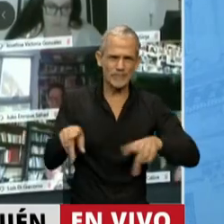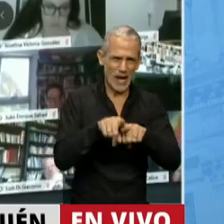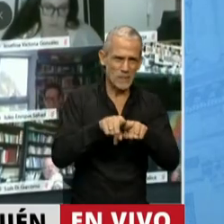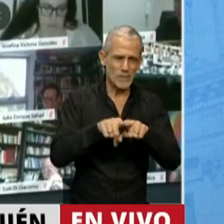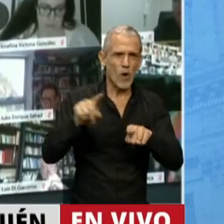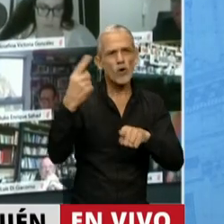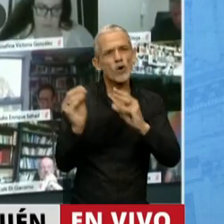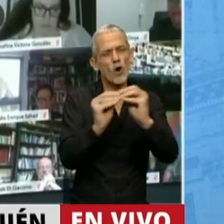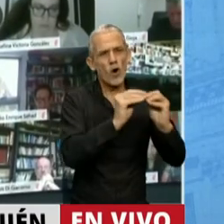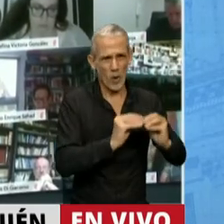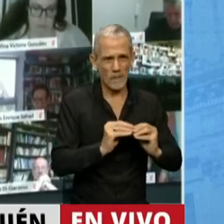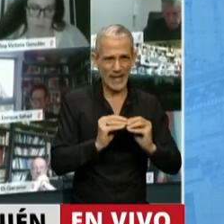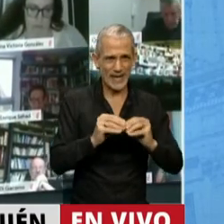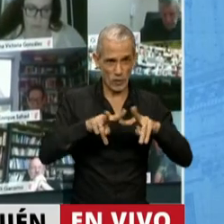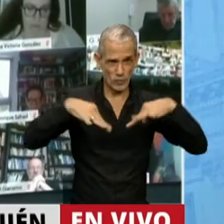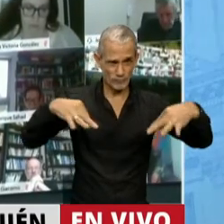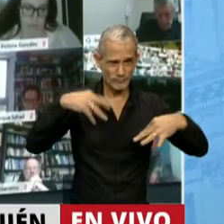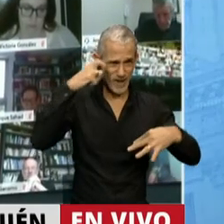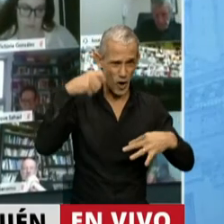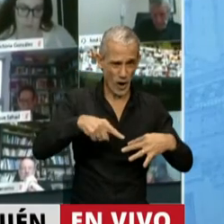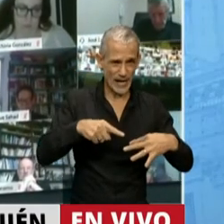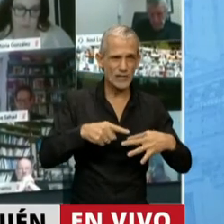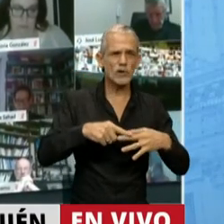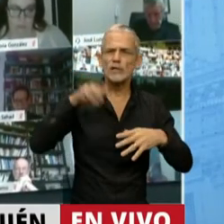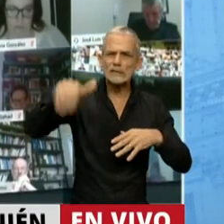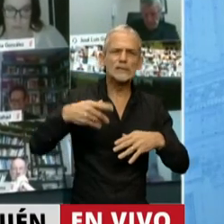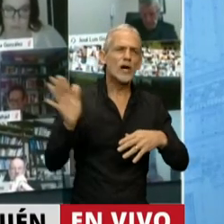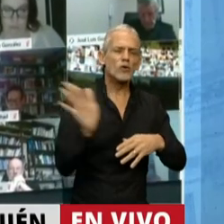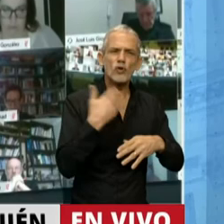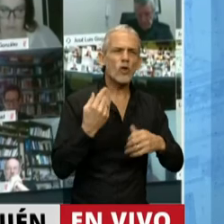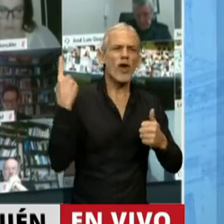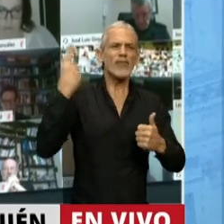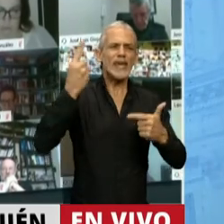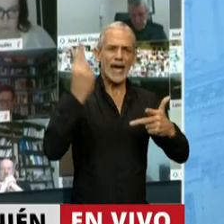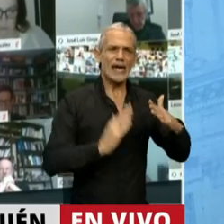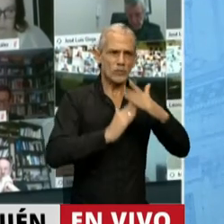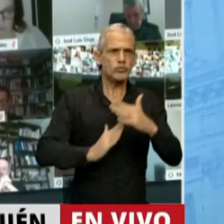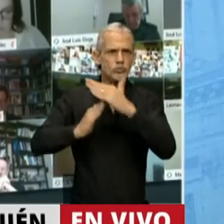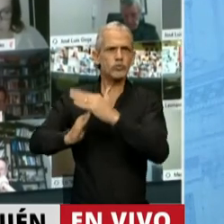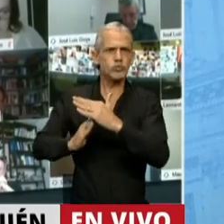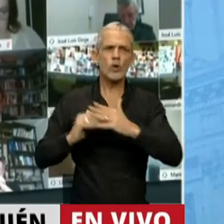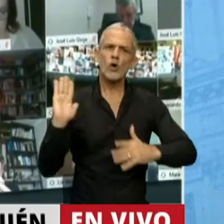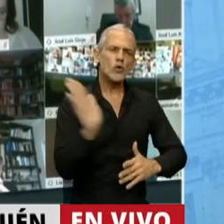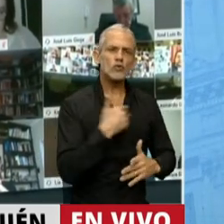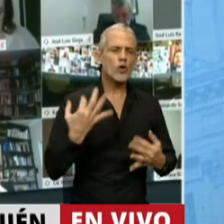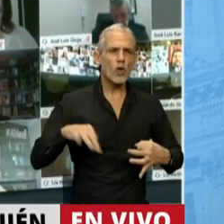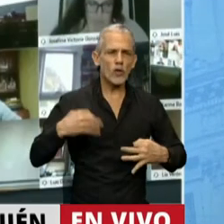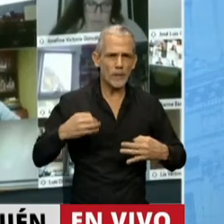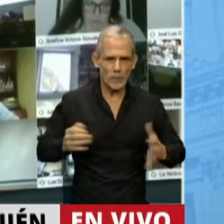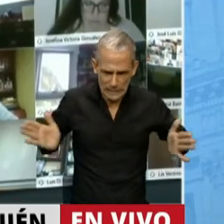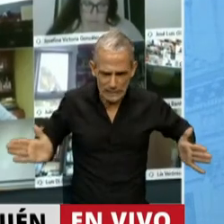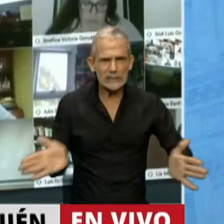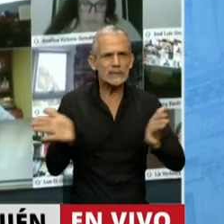otros compañeros de la Cámara, a toda la clase dirigente a que pongamos al país a